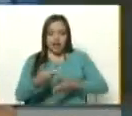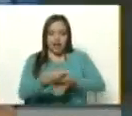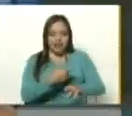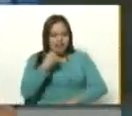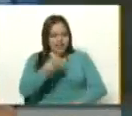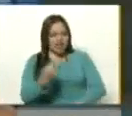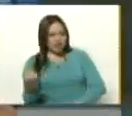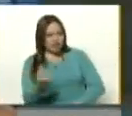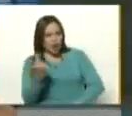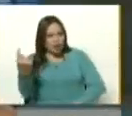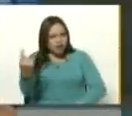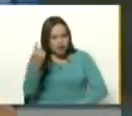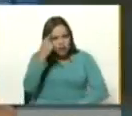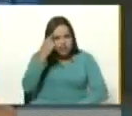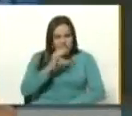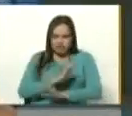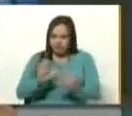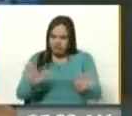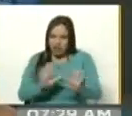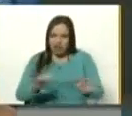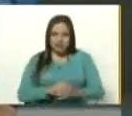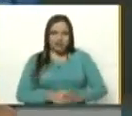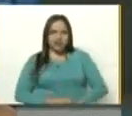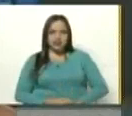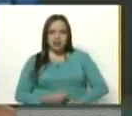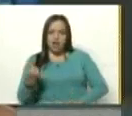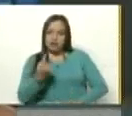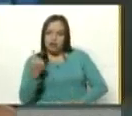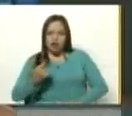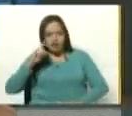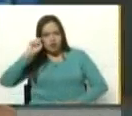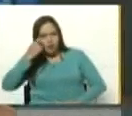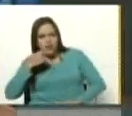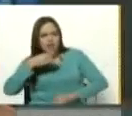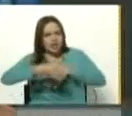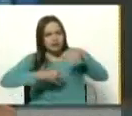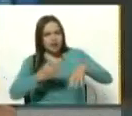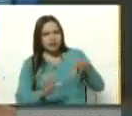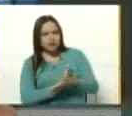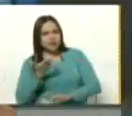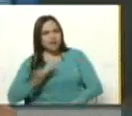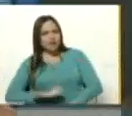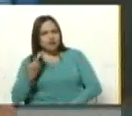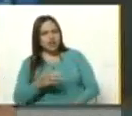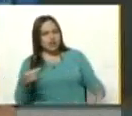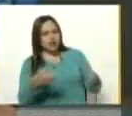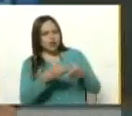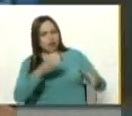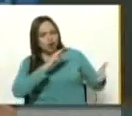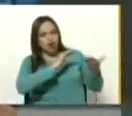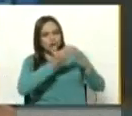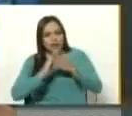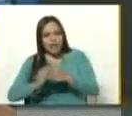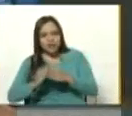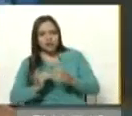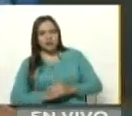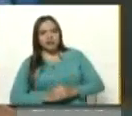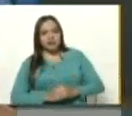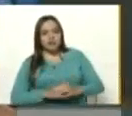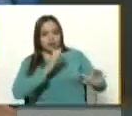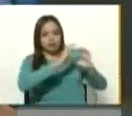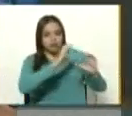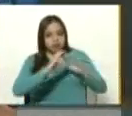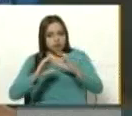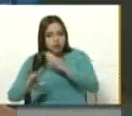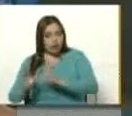ser solo un día, no debe ser solo esta fecha donde se rescata o se habla de lo valioso que han sido los medios comunitarios alternativos en nuestro país. Debe ser,